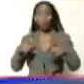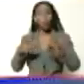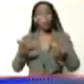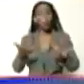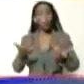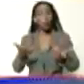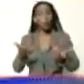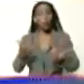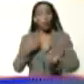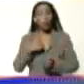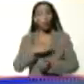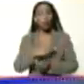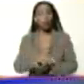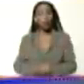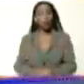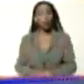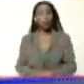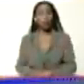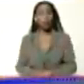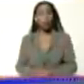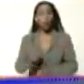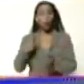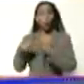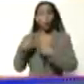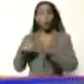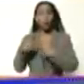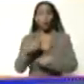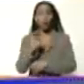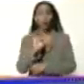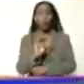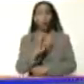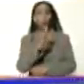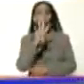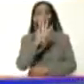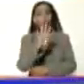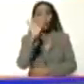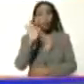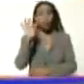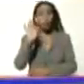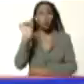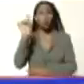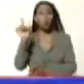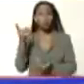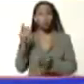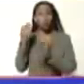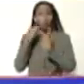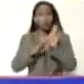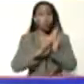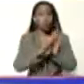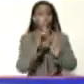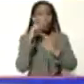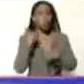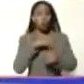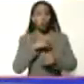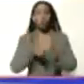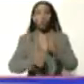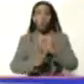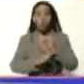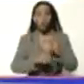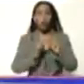nuestro comercio de 4% y no es el límite y estamos trabajando para